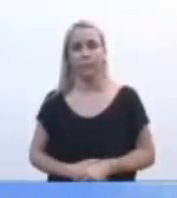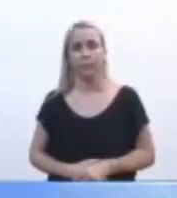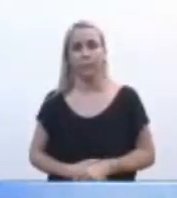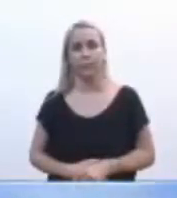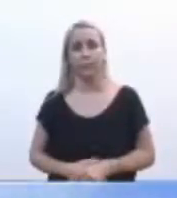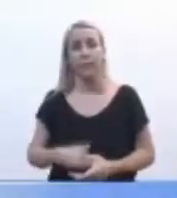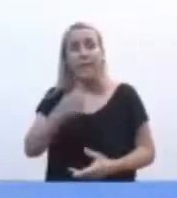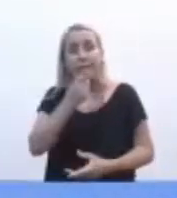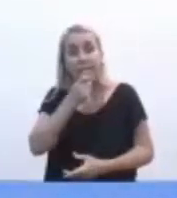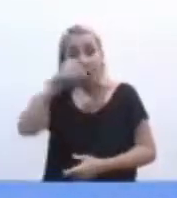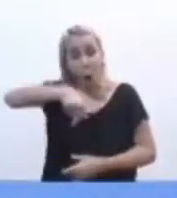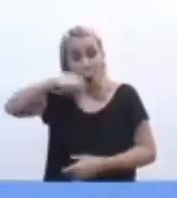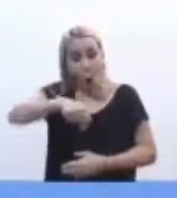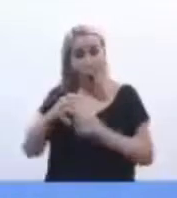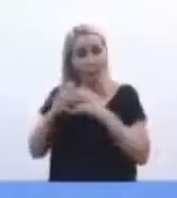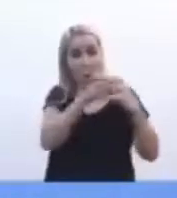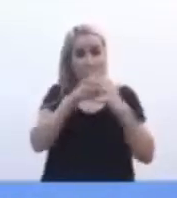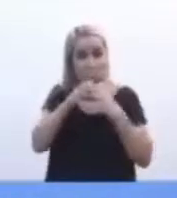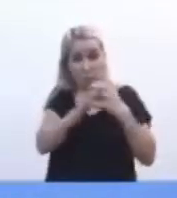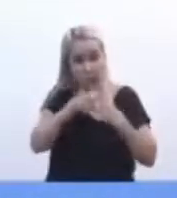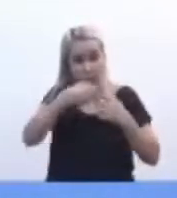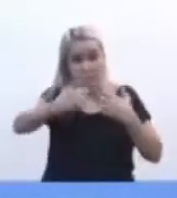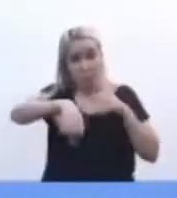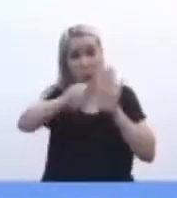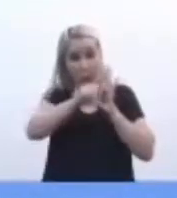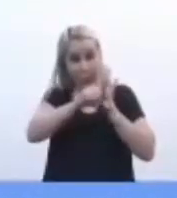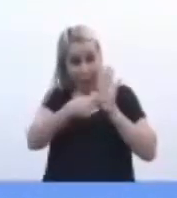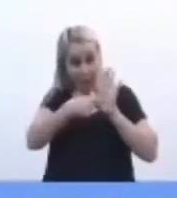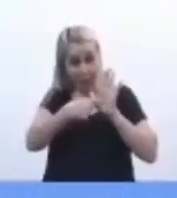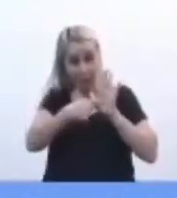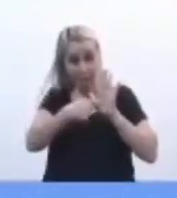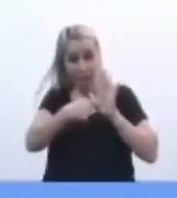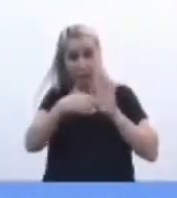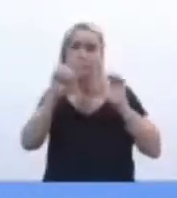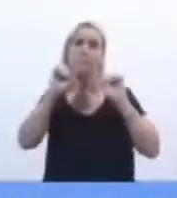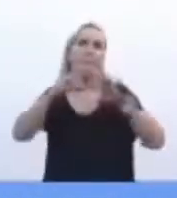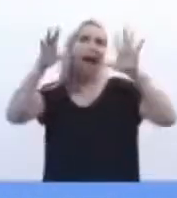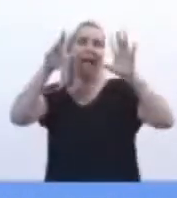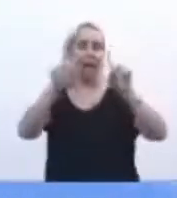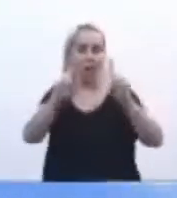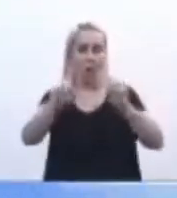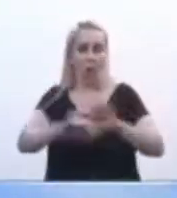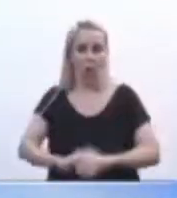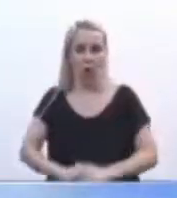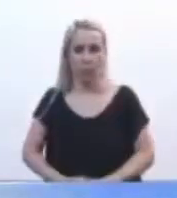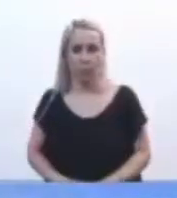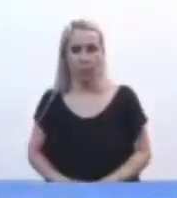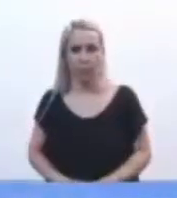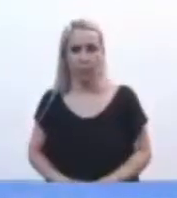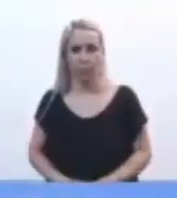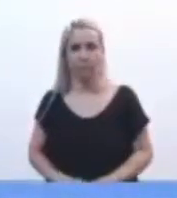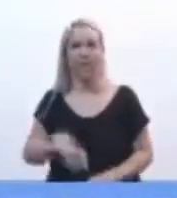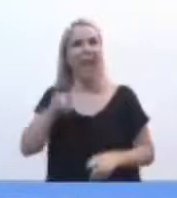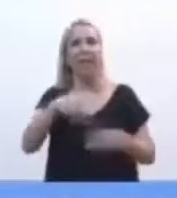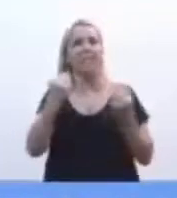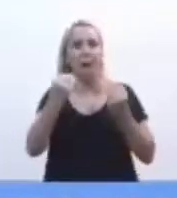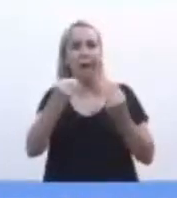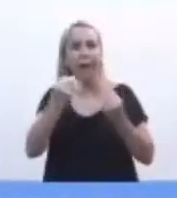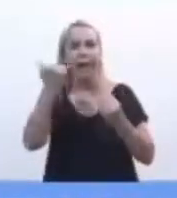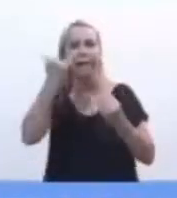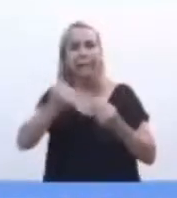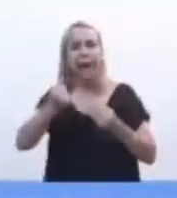es que si hoy estamos discutiendo este proyecto de ley no fue magia es el resultado